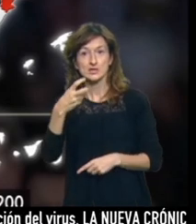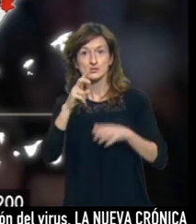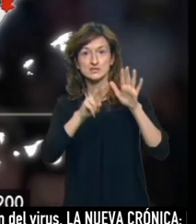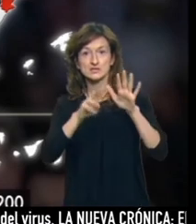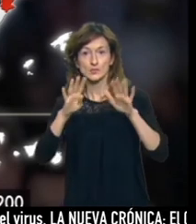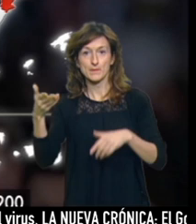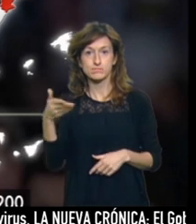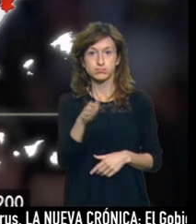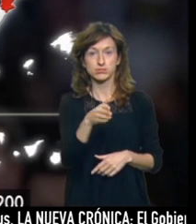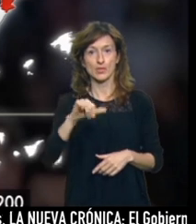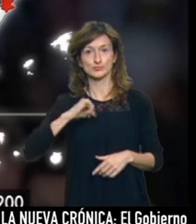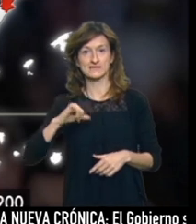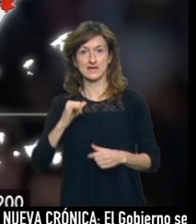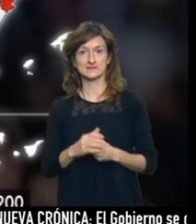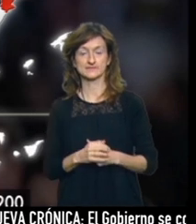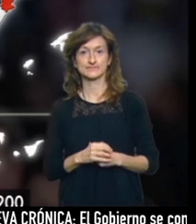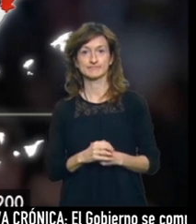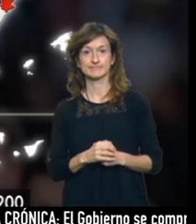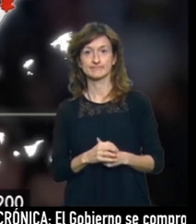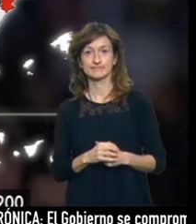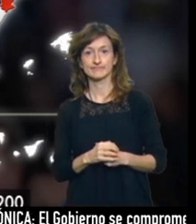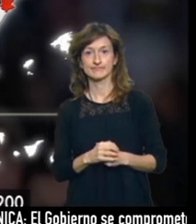279 fallecidos en los hospitales.